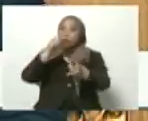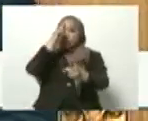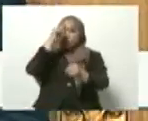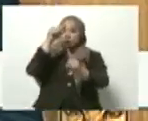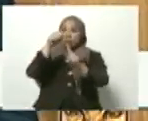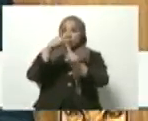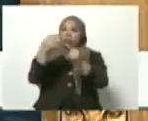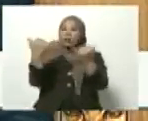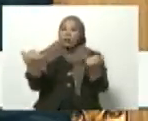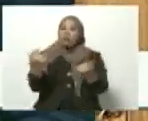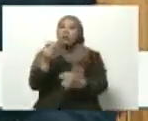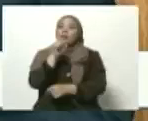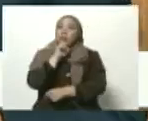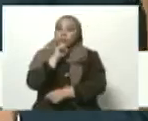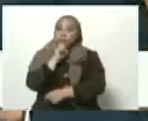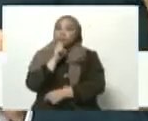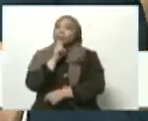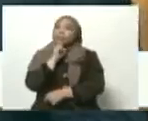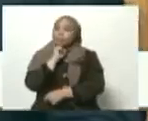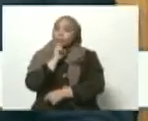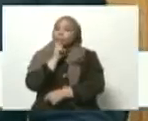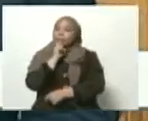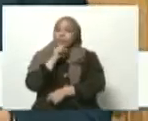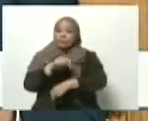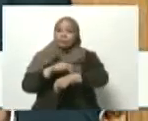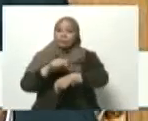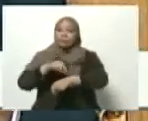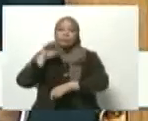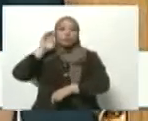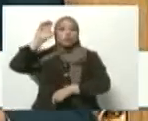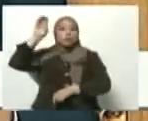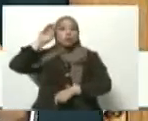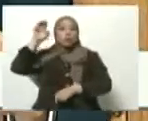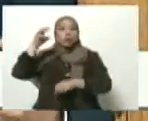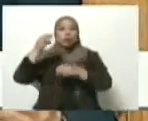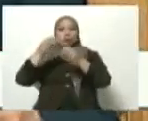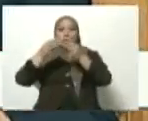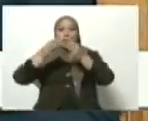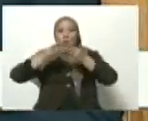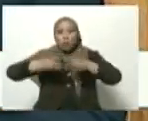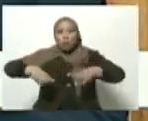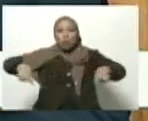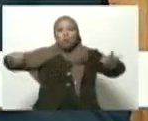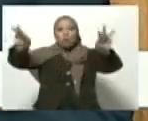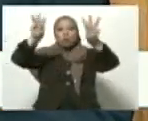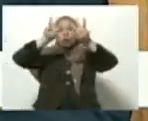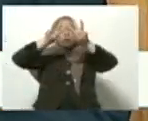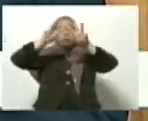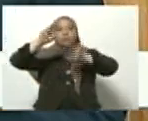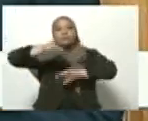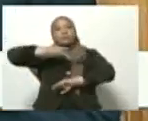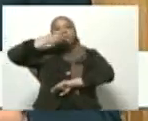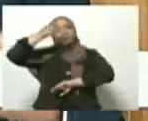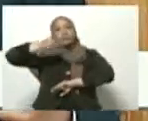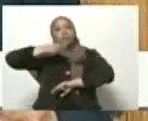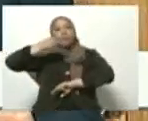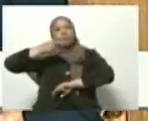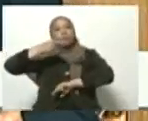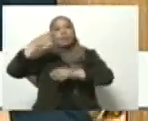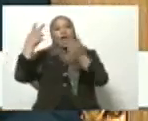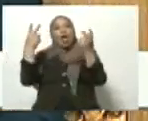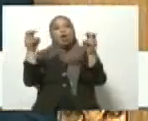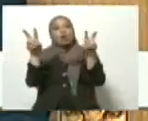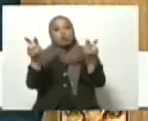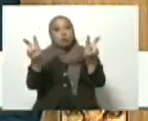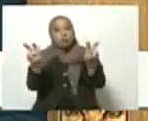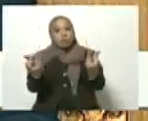que vienen son muy difíciles. La ONU, mire, la política del gobierno del señor Biden desde que llegó, y lo repiten por